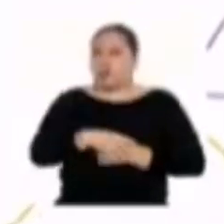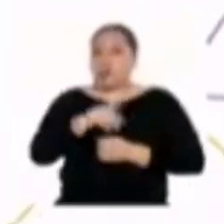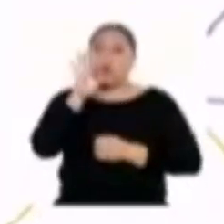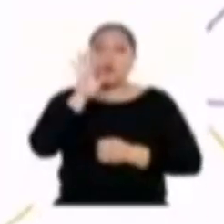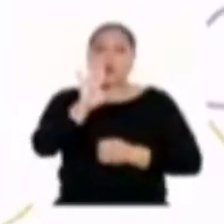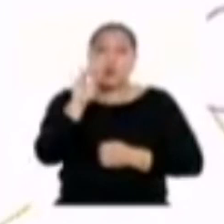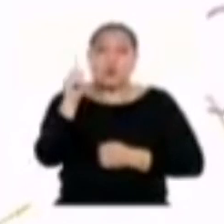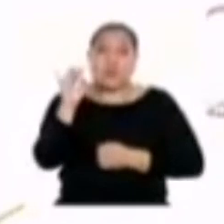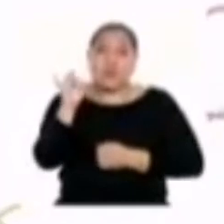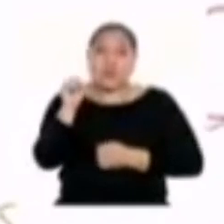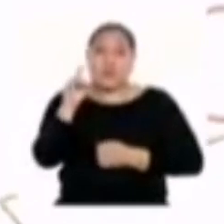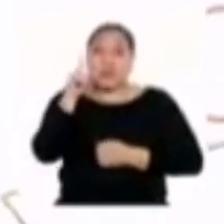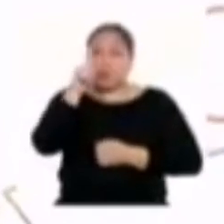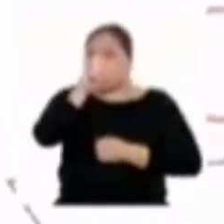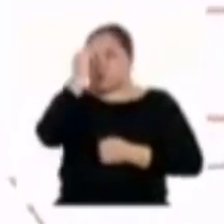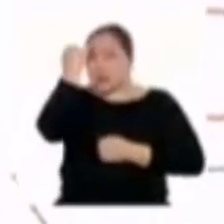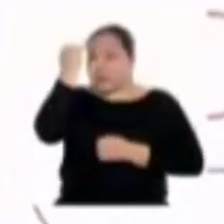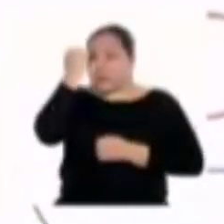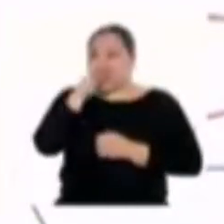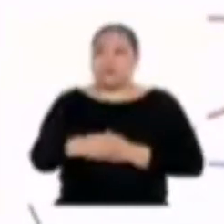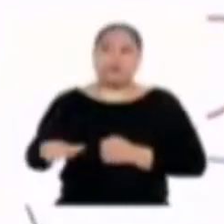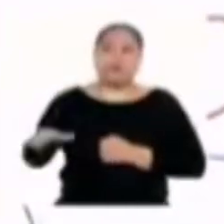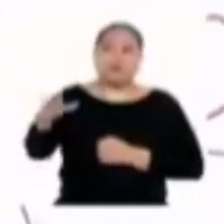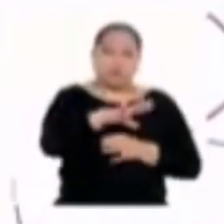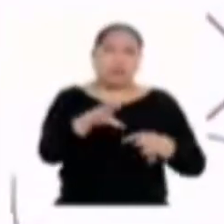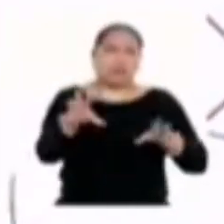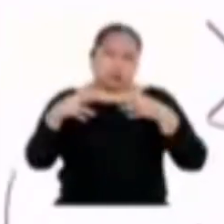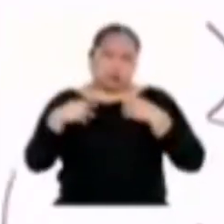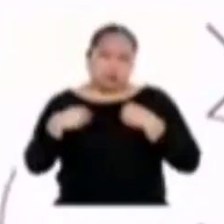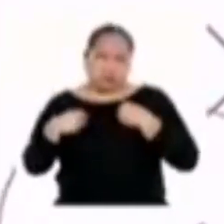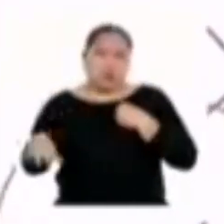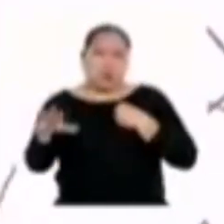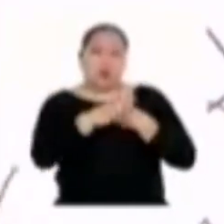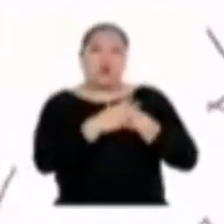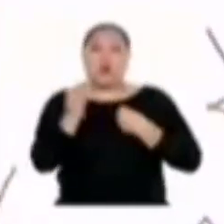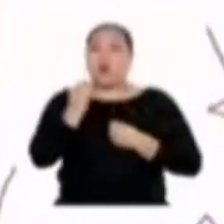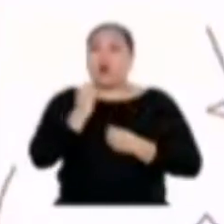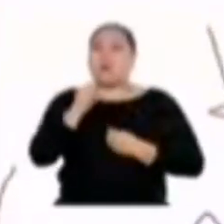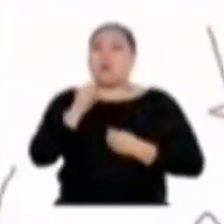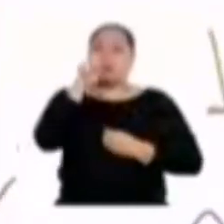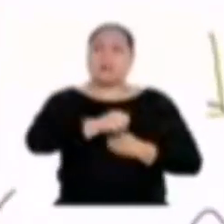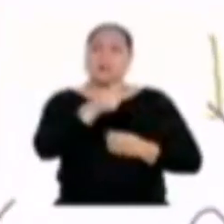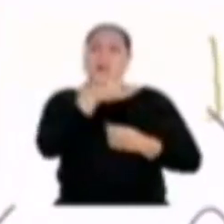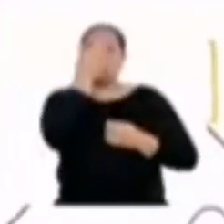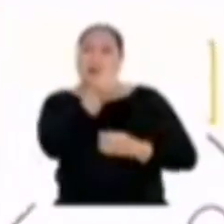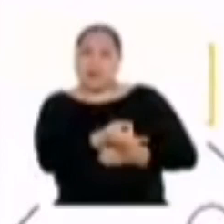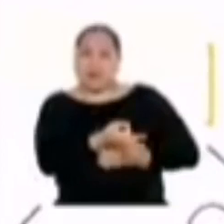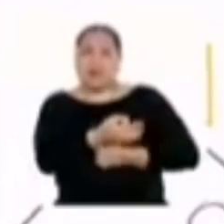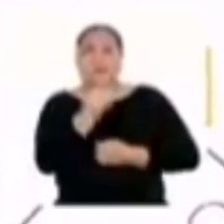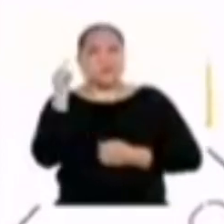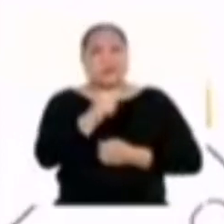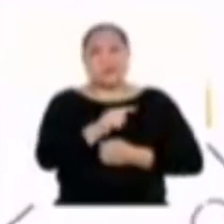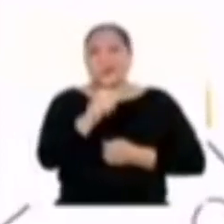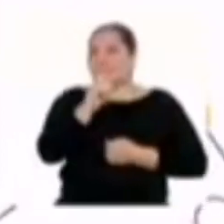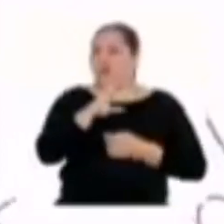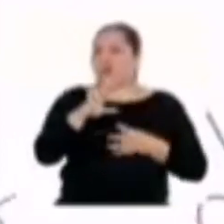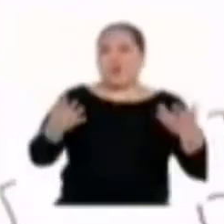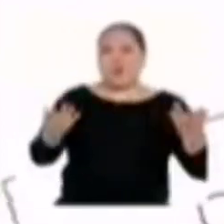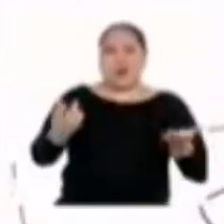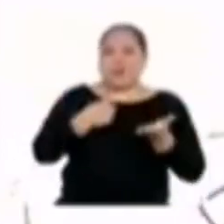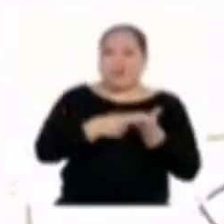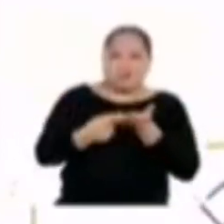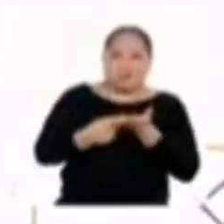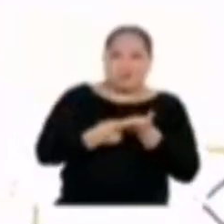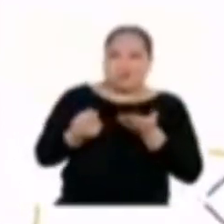su tesis constituye una idea generalmente aceptada o que se toma como un hecho, entonces no hay